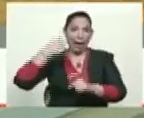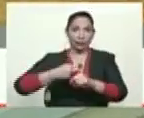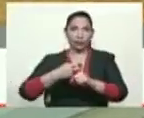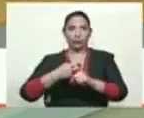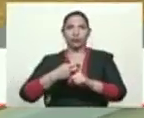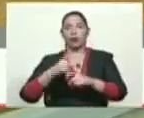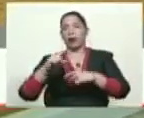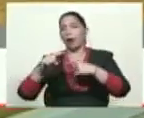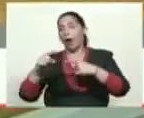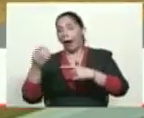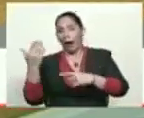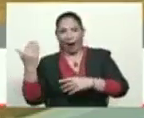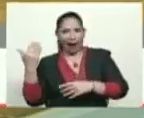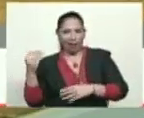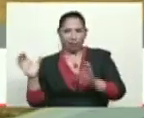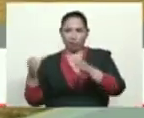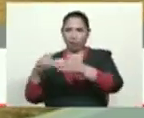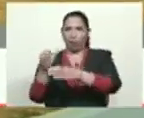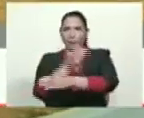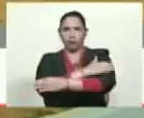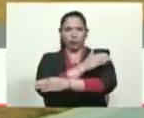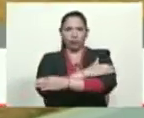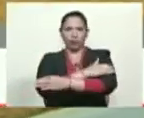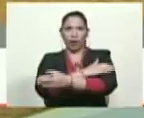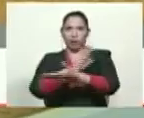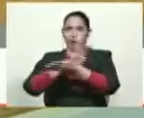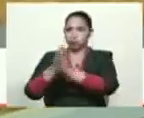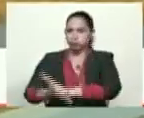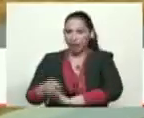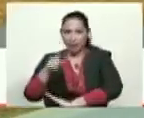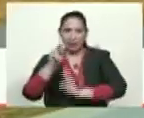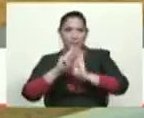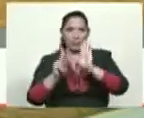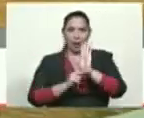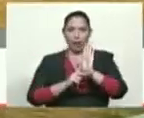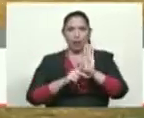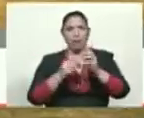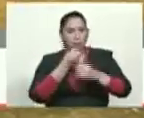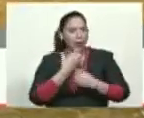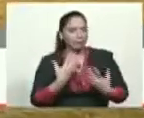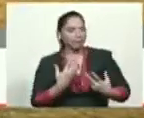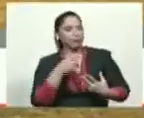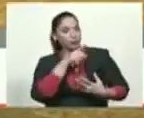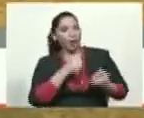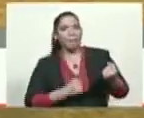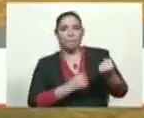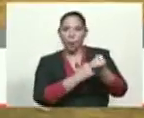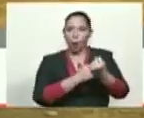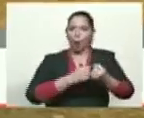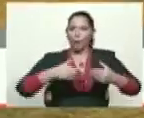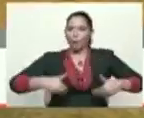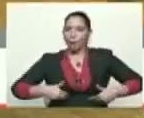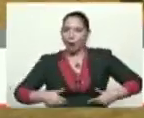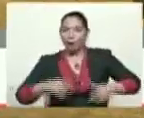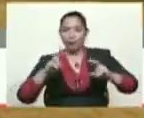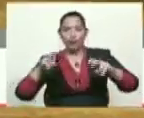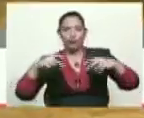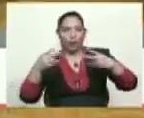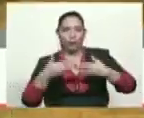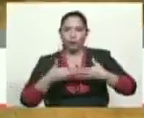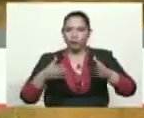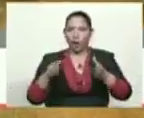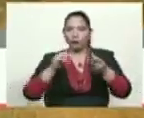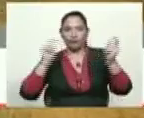gestión opositora anterior destruyó este parque así que bueno con su apoyo con su esfuerzo con esta nueva misión que garantiza la transformación de los